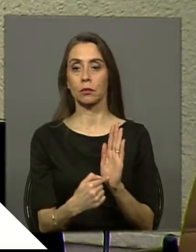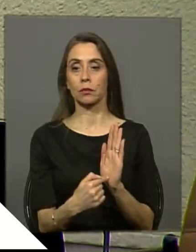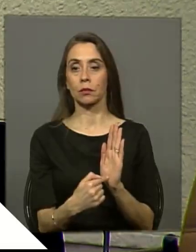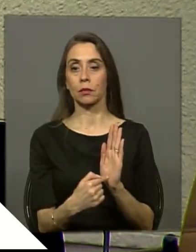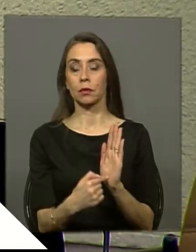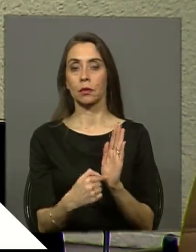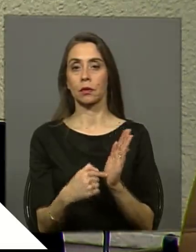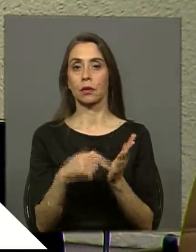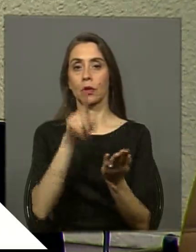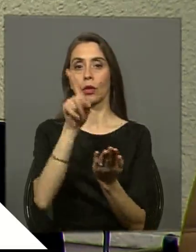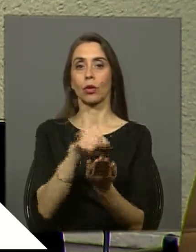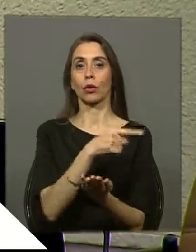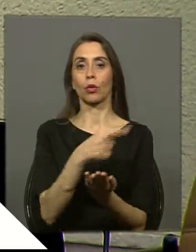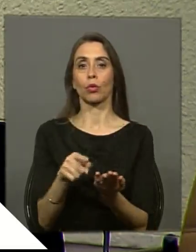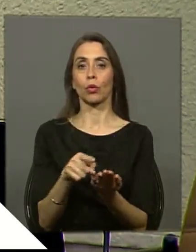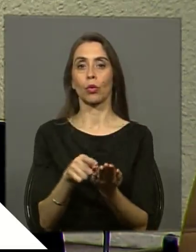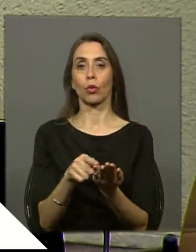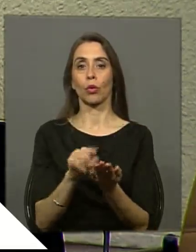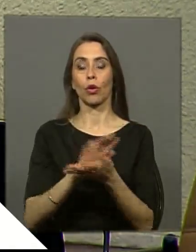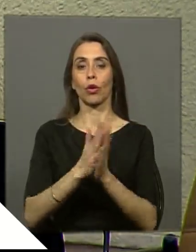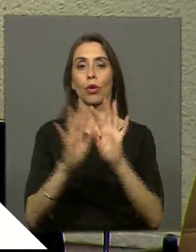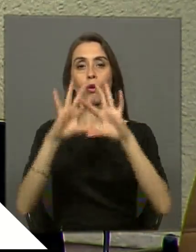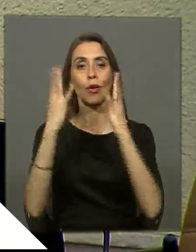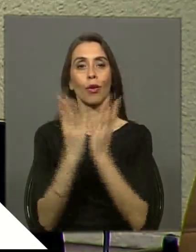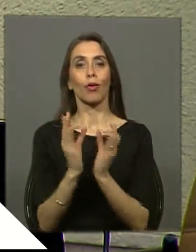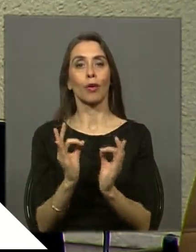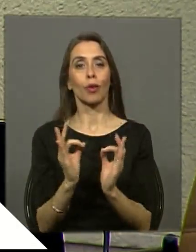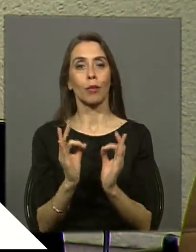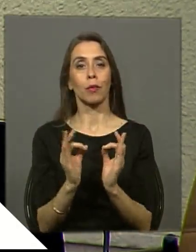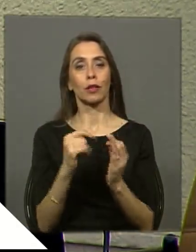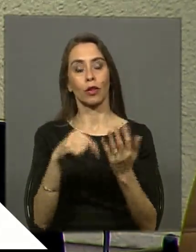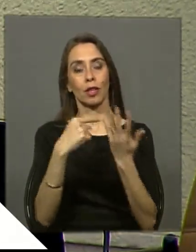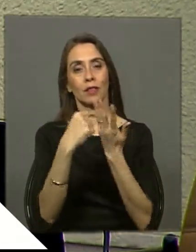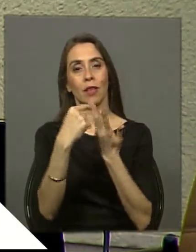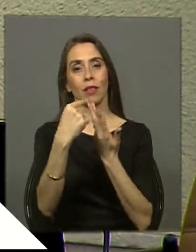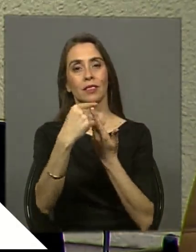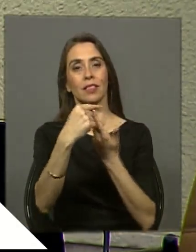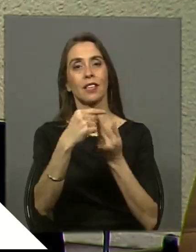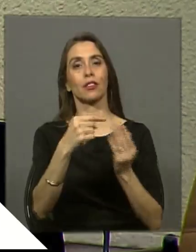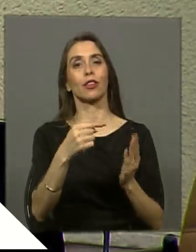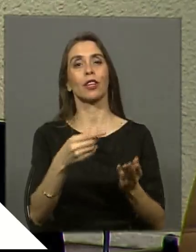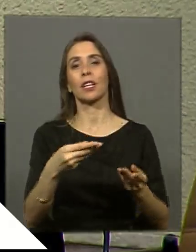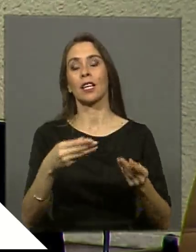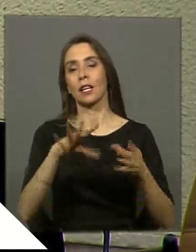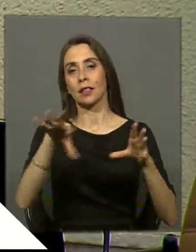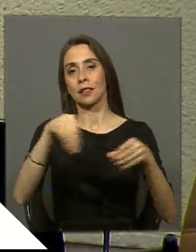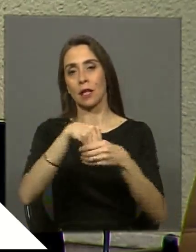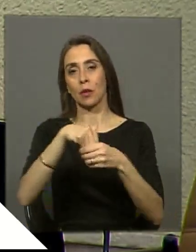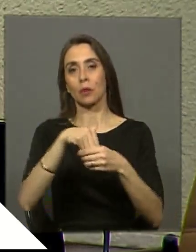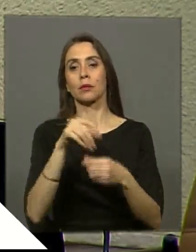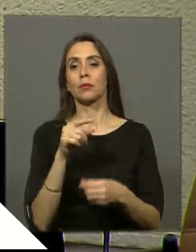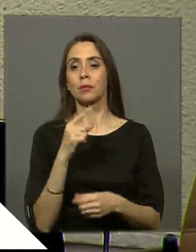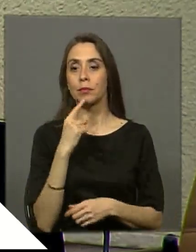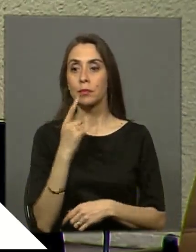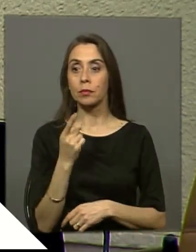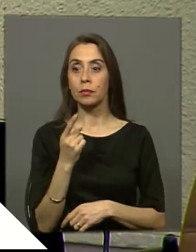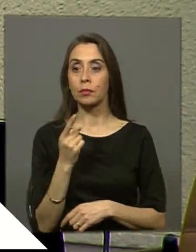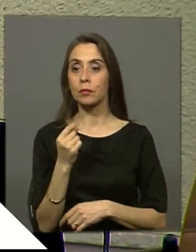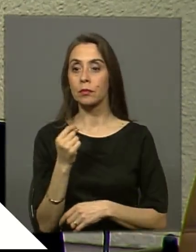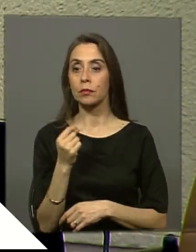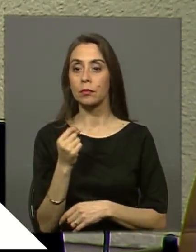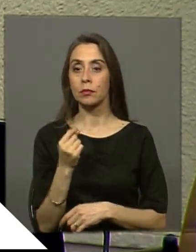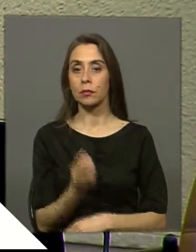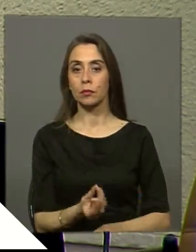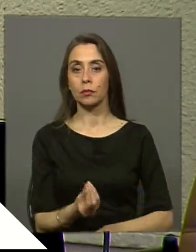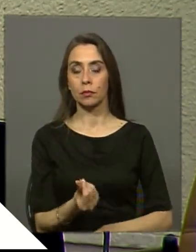anularía el efecto global de este paquete y me refiero a la posibilidad de que